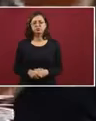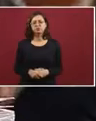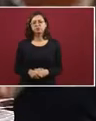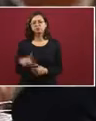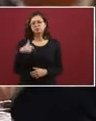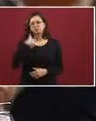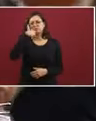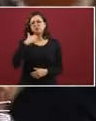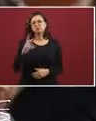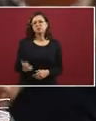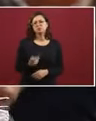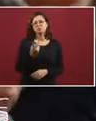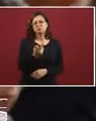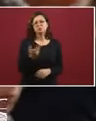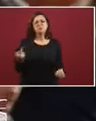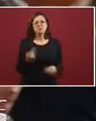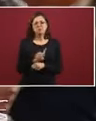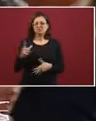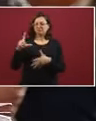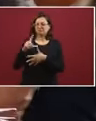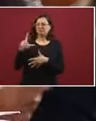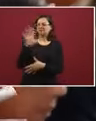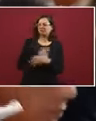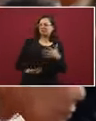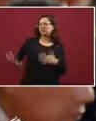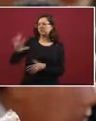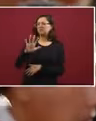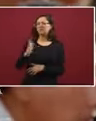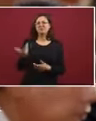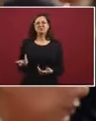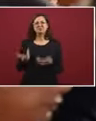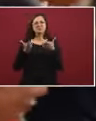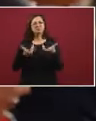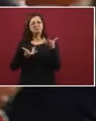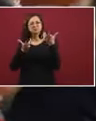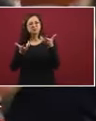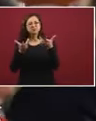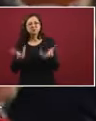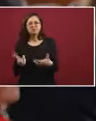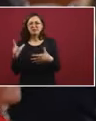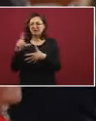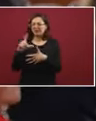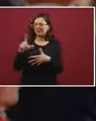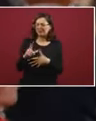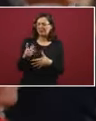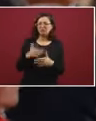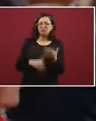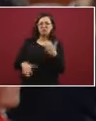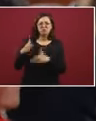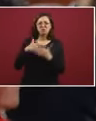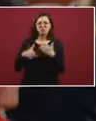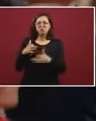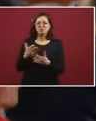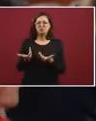sucede en la región? ¿Hay reclamos, demandas no satisfechas en América Latina, la cual crecerá solo